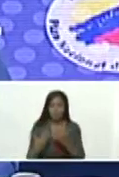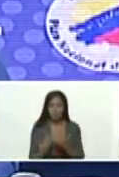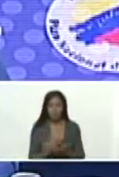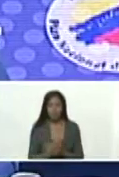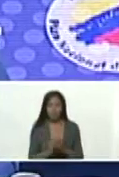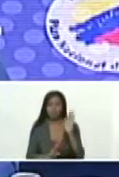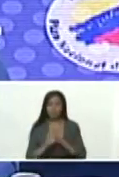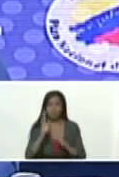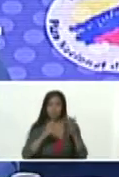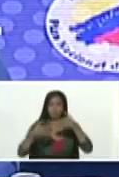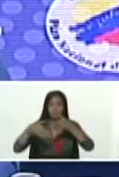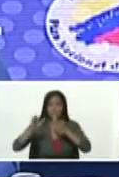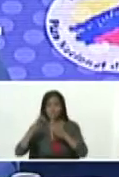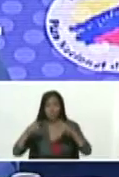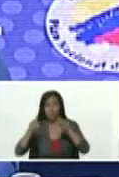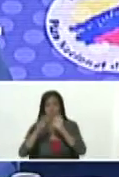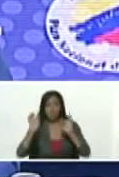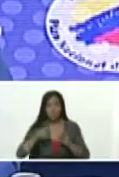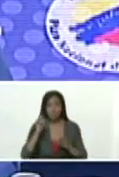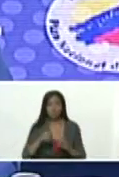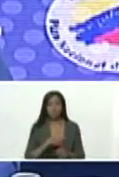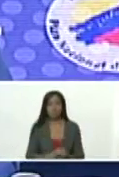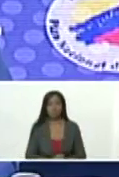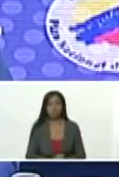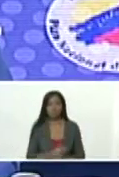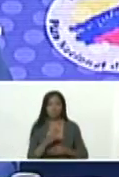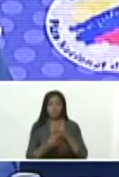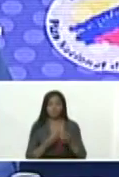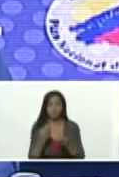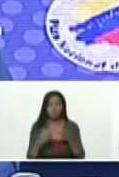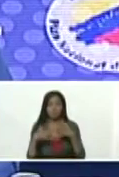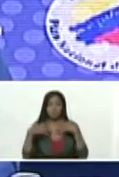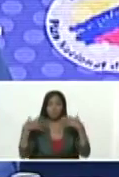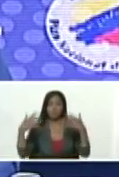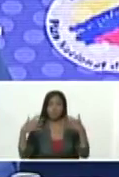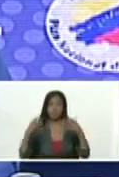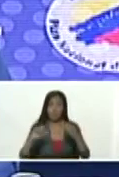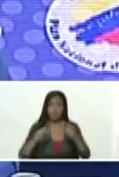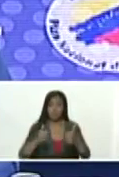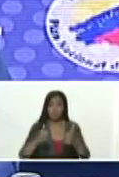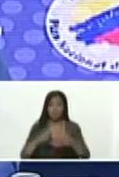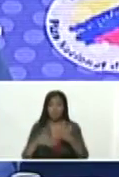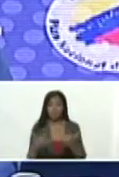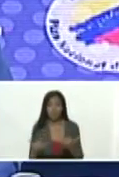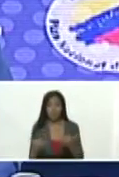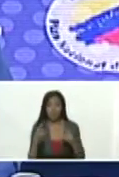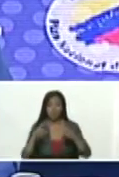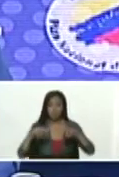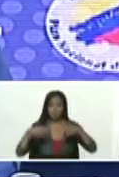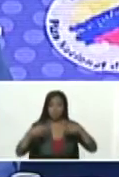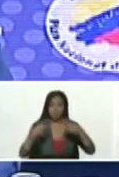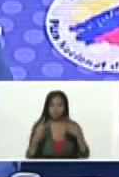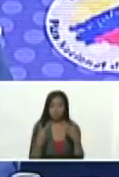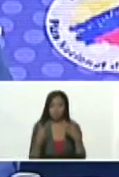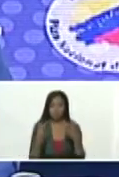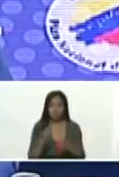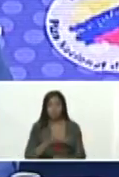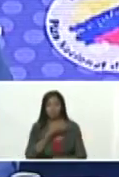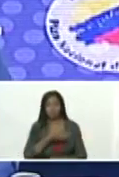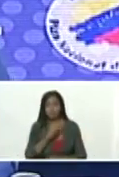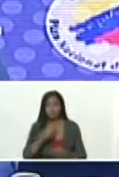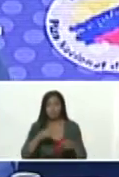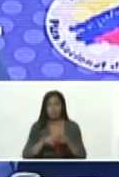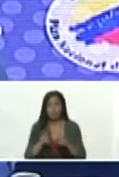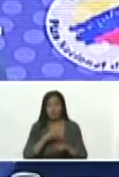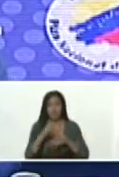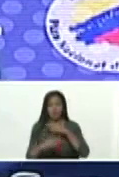ha sido construido como una gran iniciativa de renovación de la sociedad por